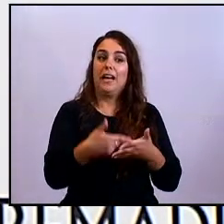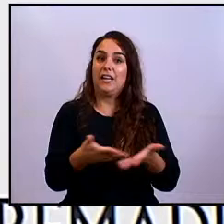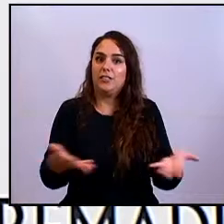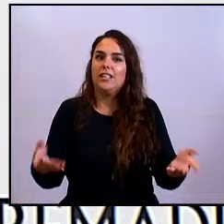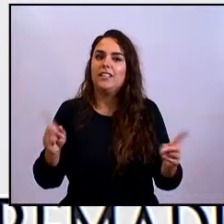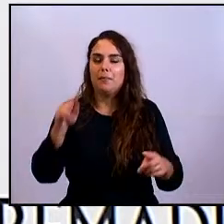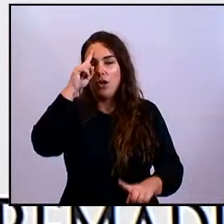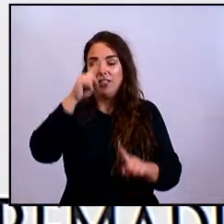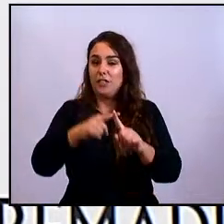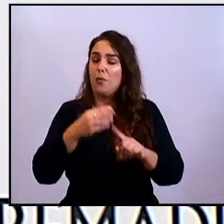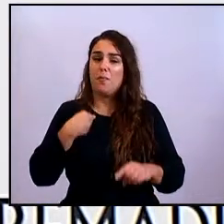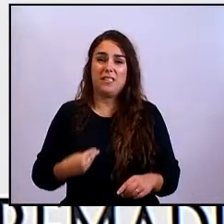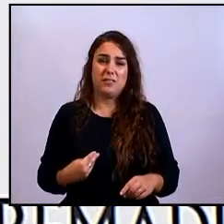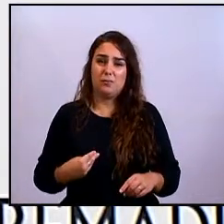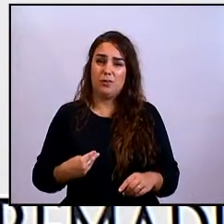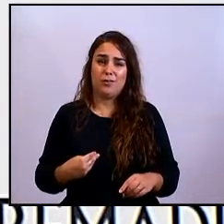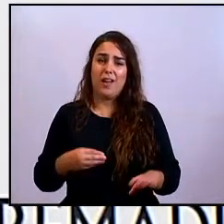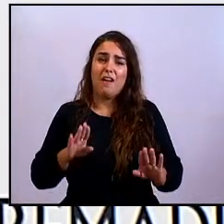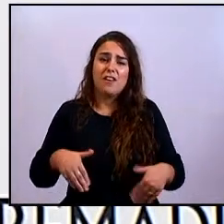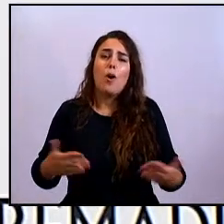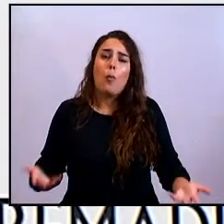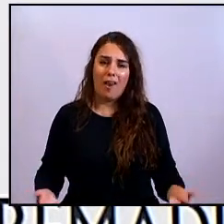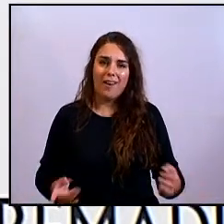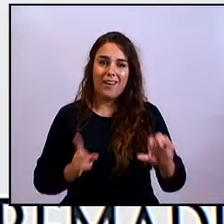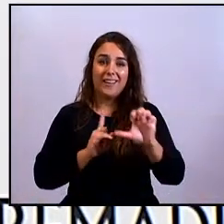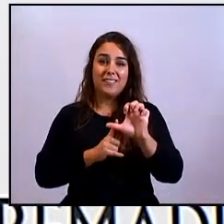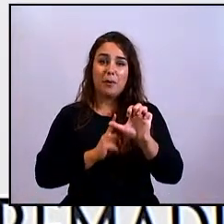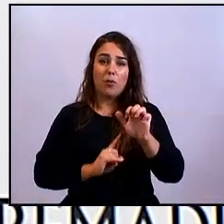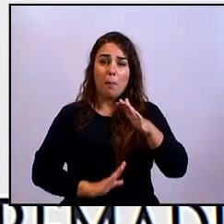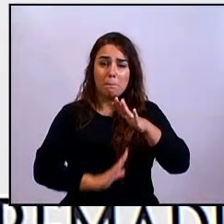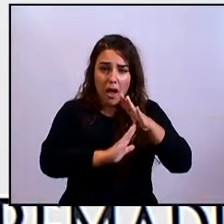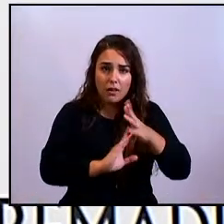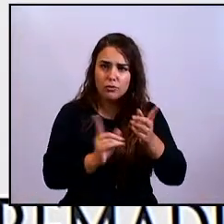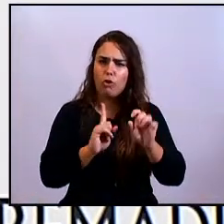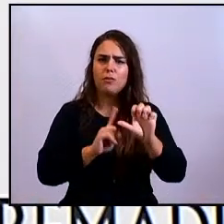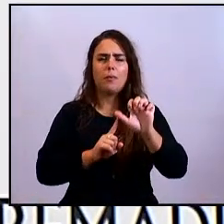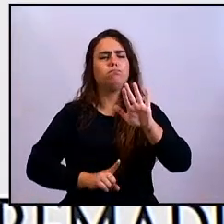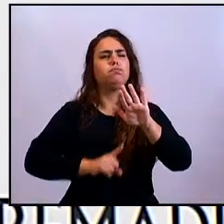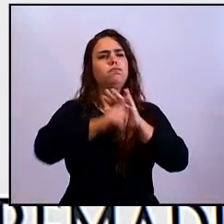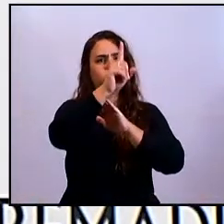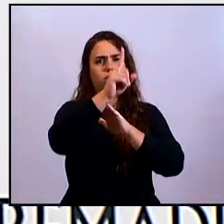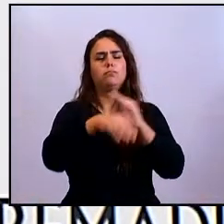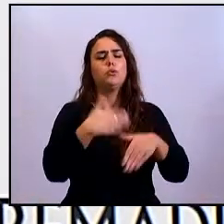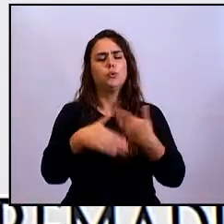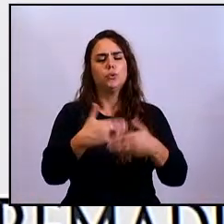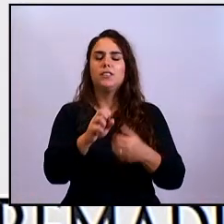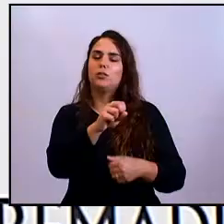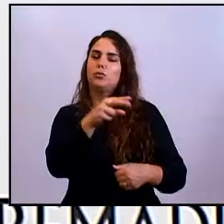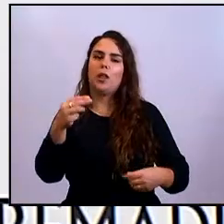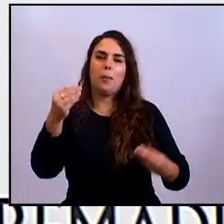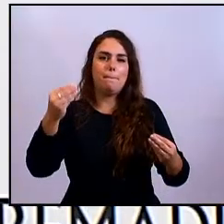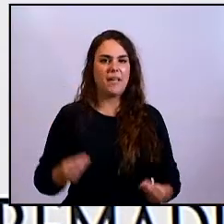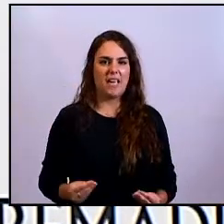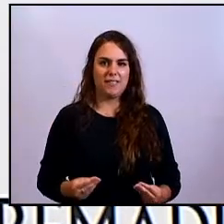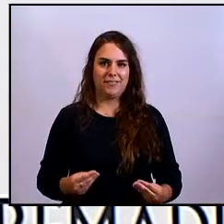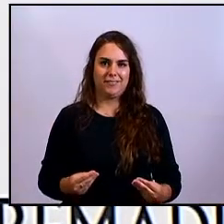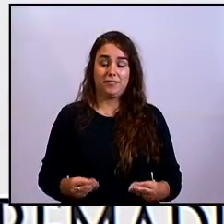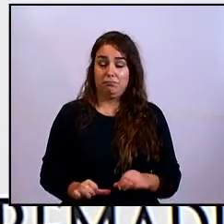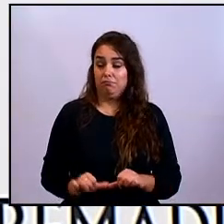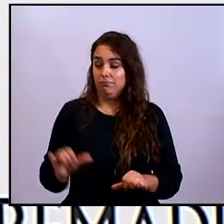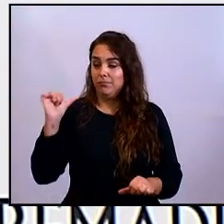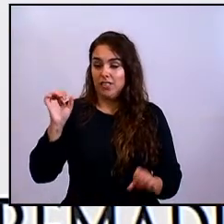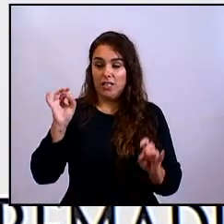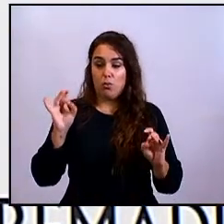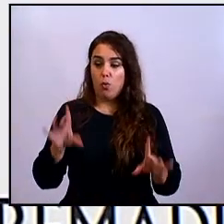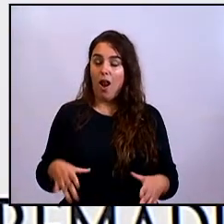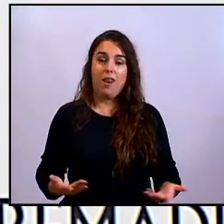mismo objetivo, que es que Extremadura no ponga el freno y que sigamos obteniendo pues, los resultados que estamos viendo durante este año y 4